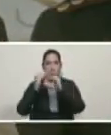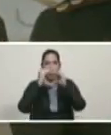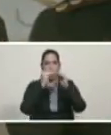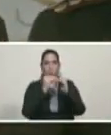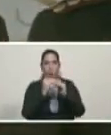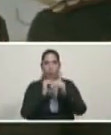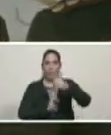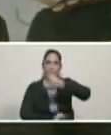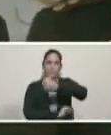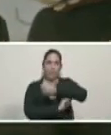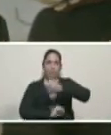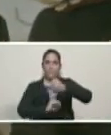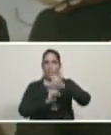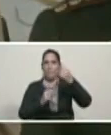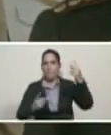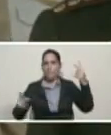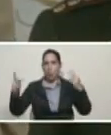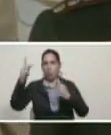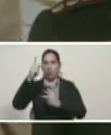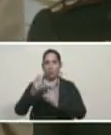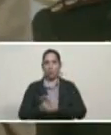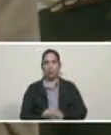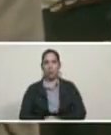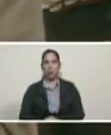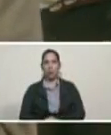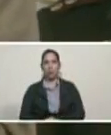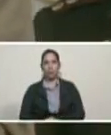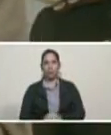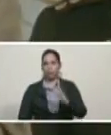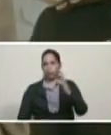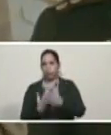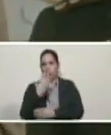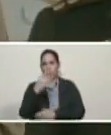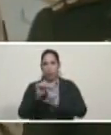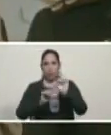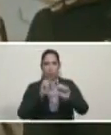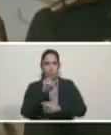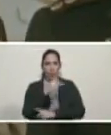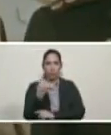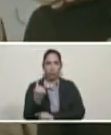grandes potencias insurgentes del siglo XXI.